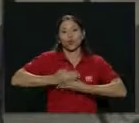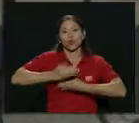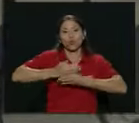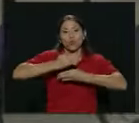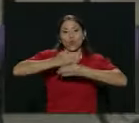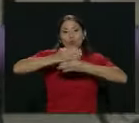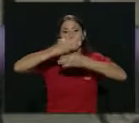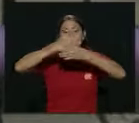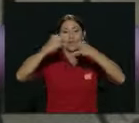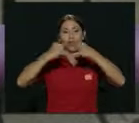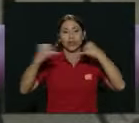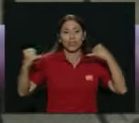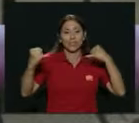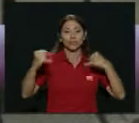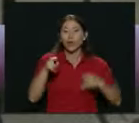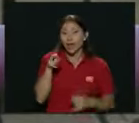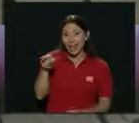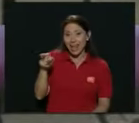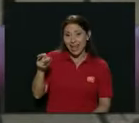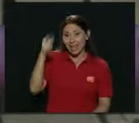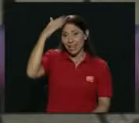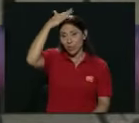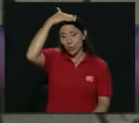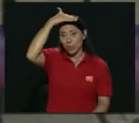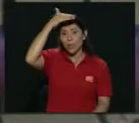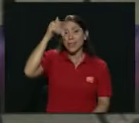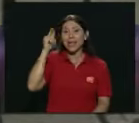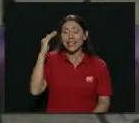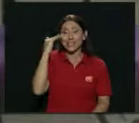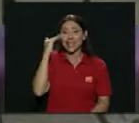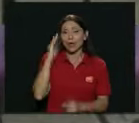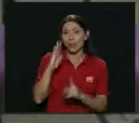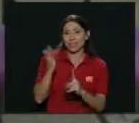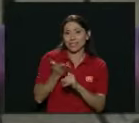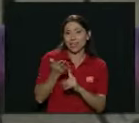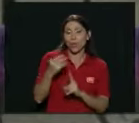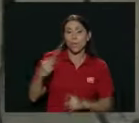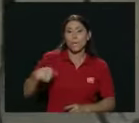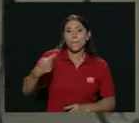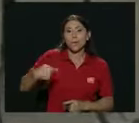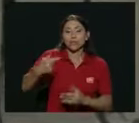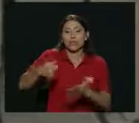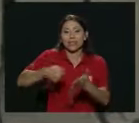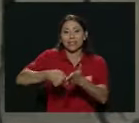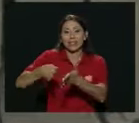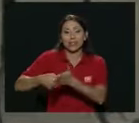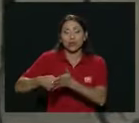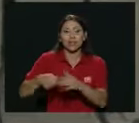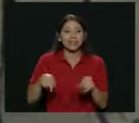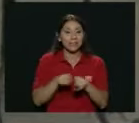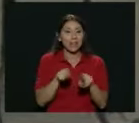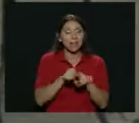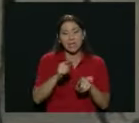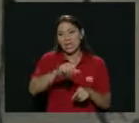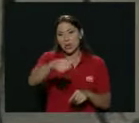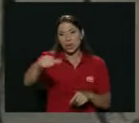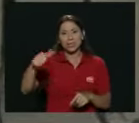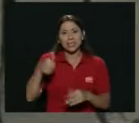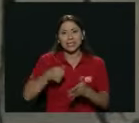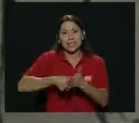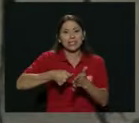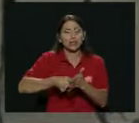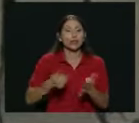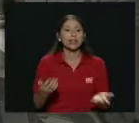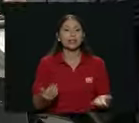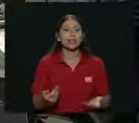está convencido de en una u otra forma poder en las próximas elecciones y en elecciones para los órganos